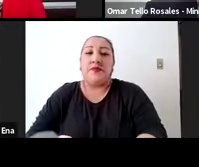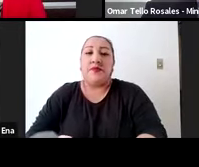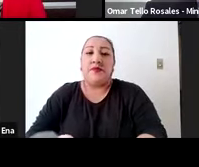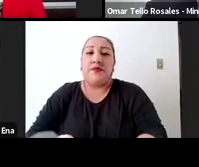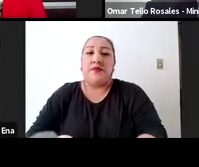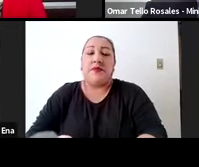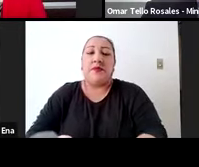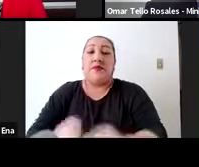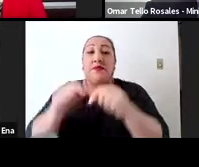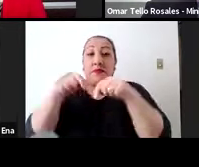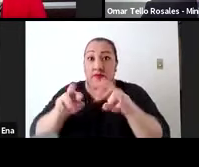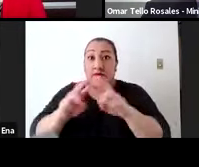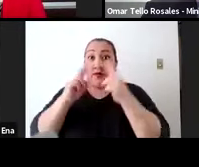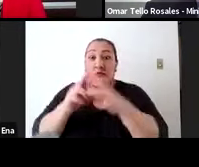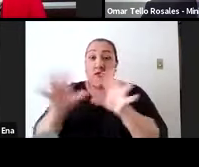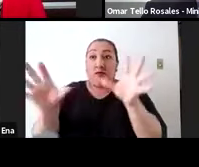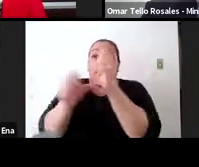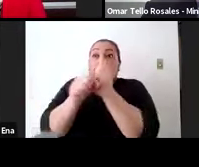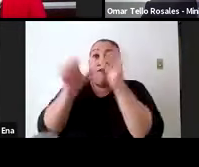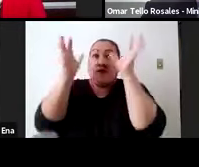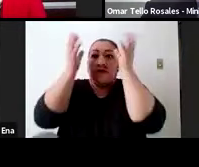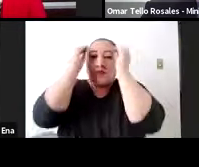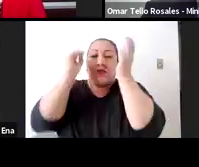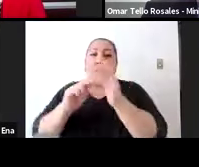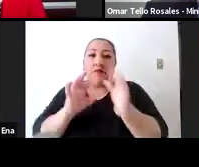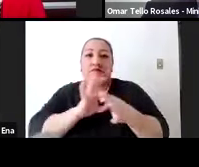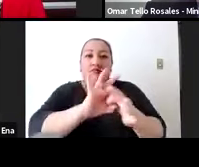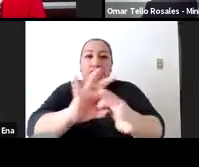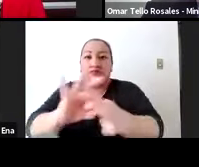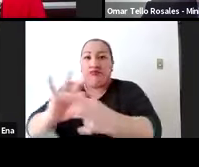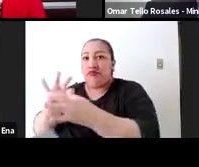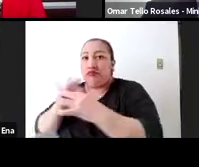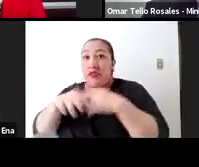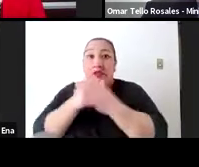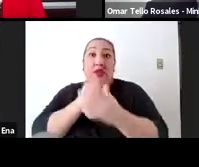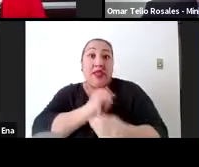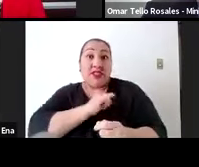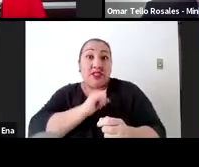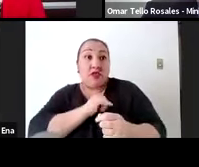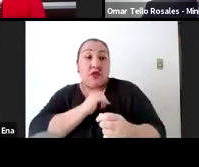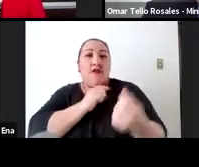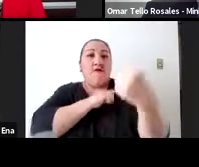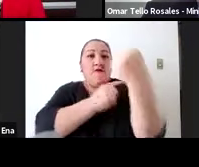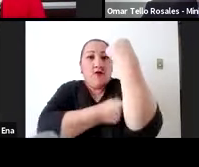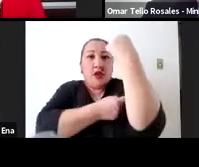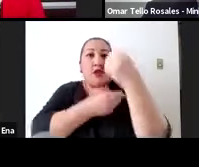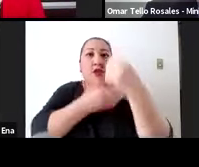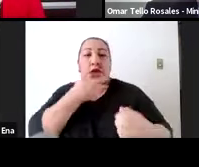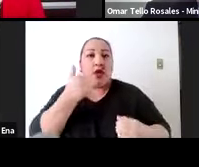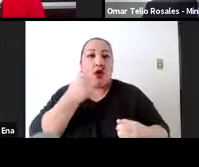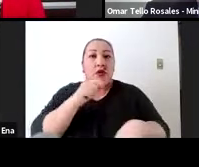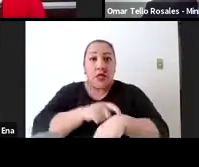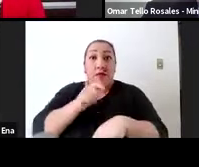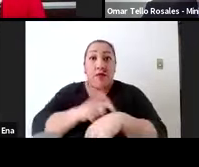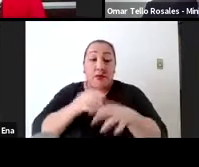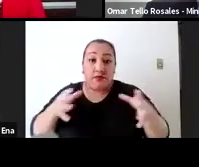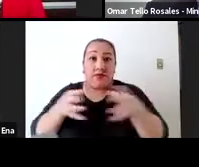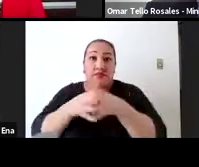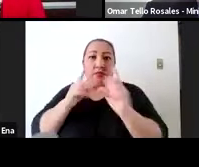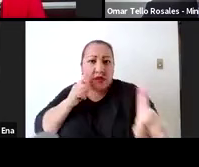hemos obtenido algo, es que las alianzas institucionales nos fortalecen y nos ponen en mejor pie para